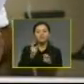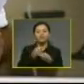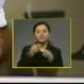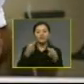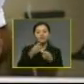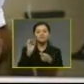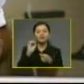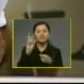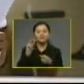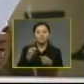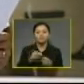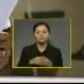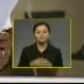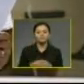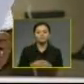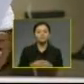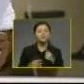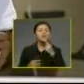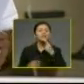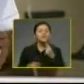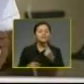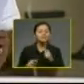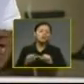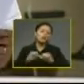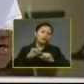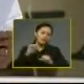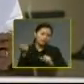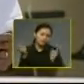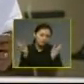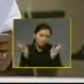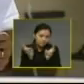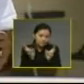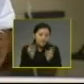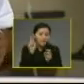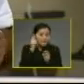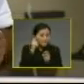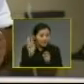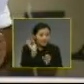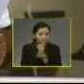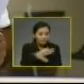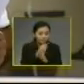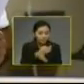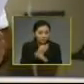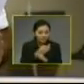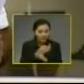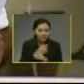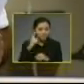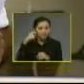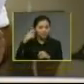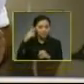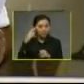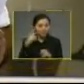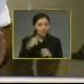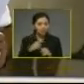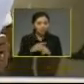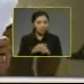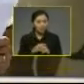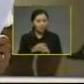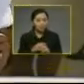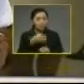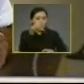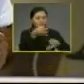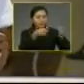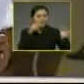no. Dicho en otras palabras, para que un funcionario del Estado acuse a un periodista por difamación, no basta